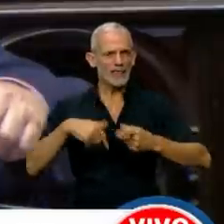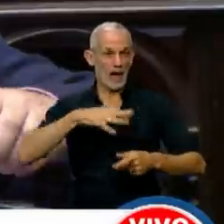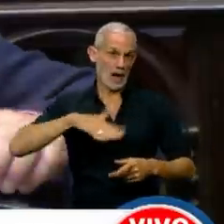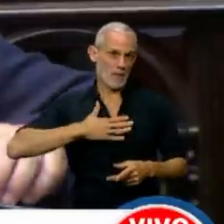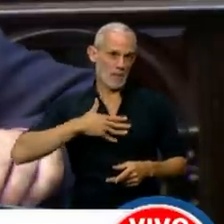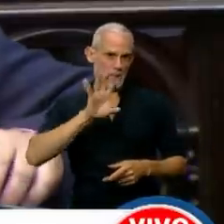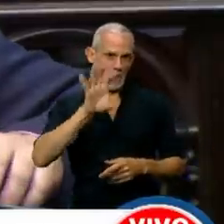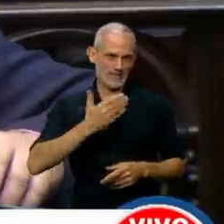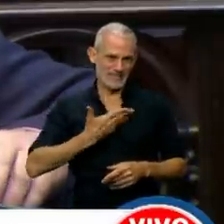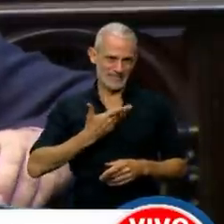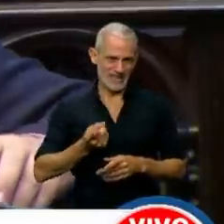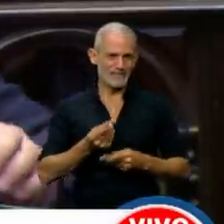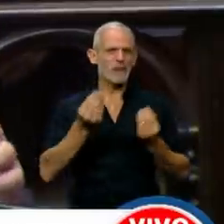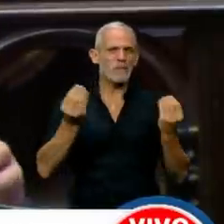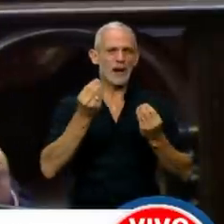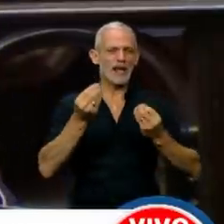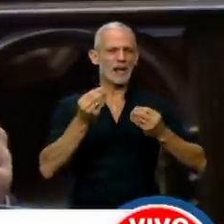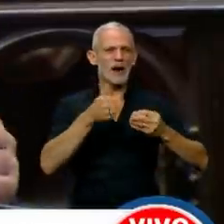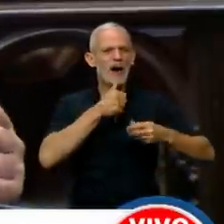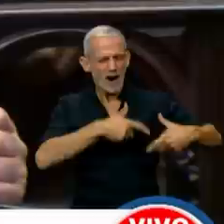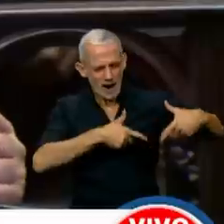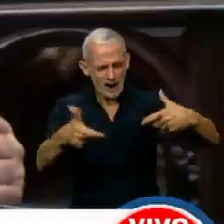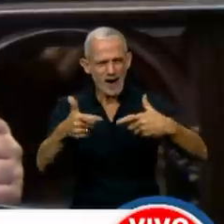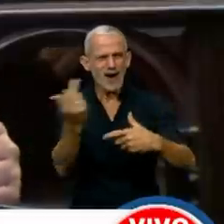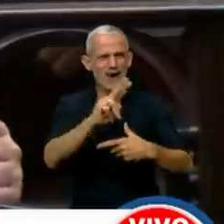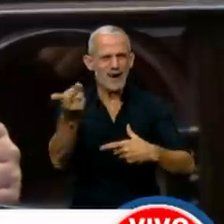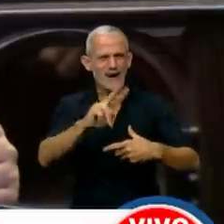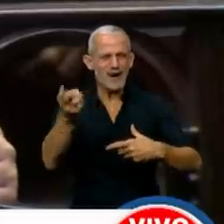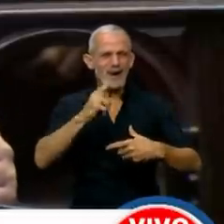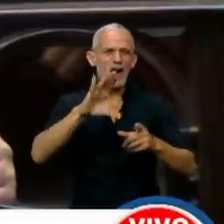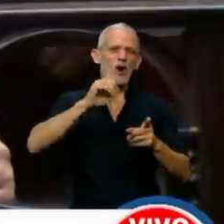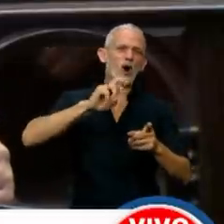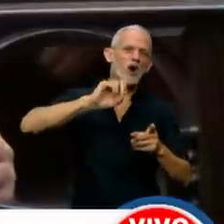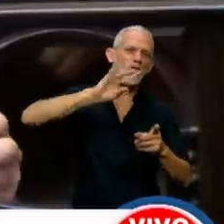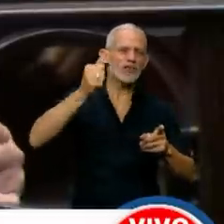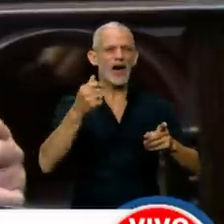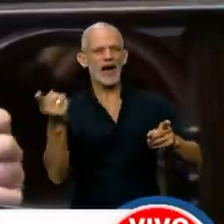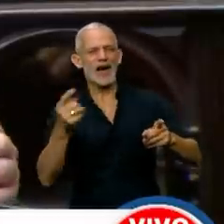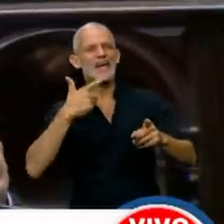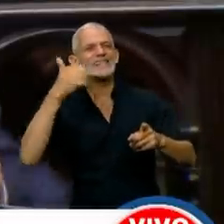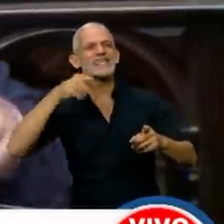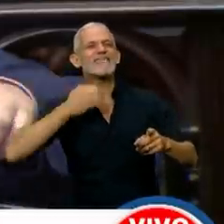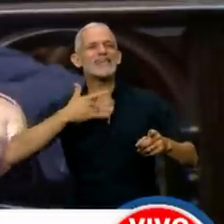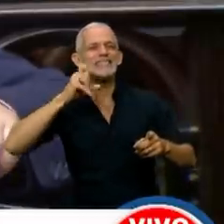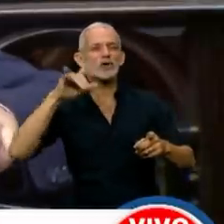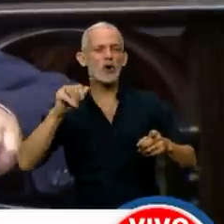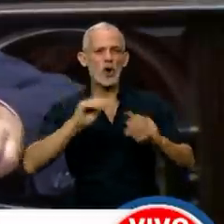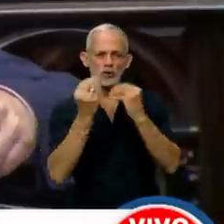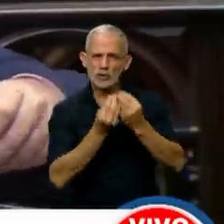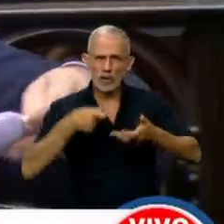provincia para el acueducto biprovincial coronda san francisco por 230 millones de